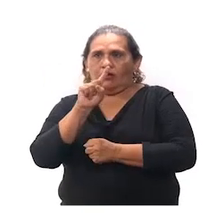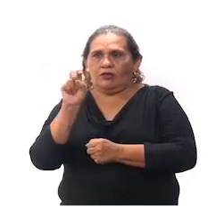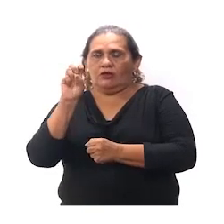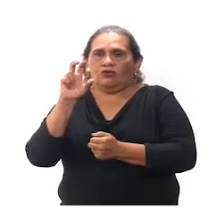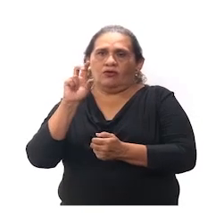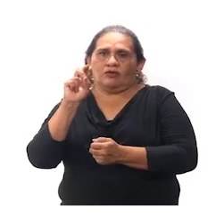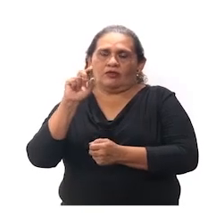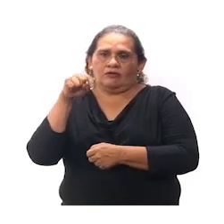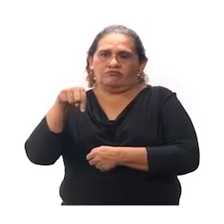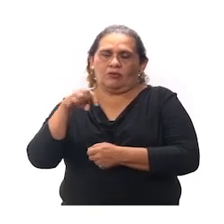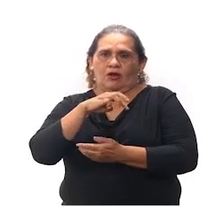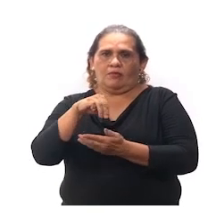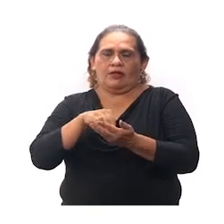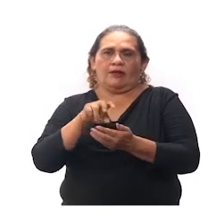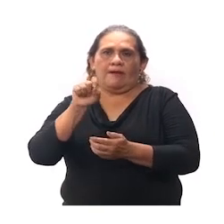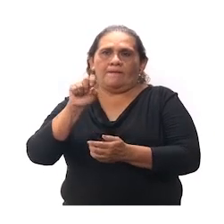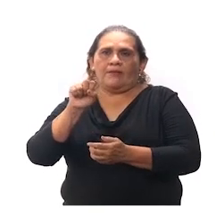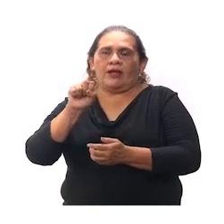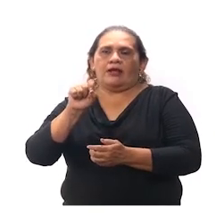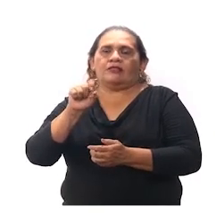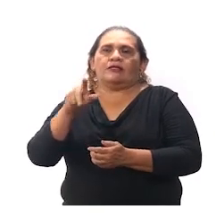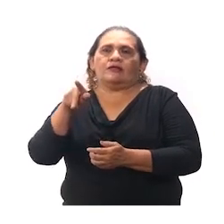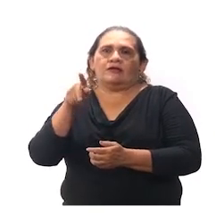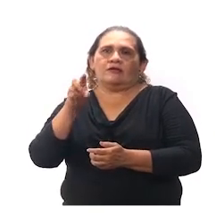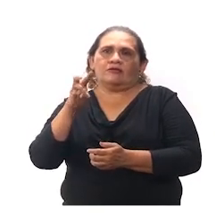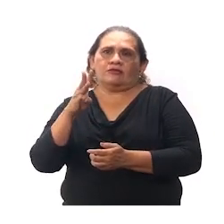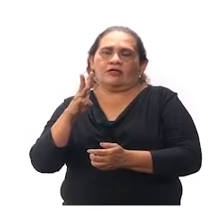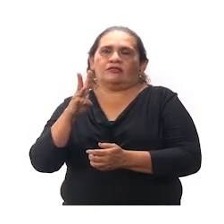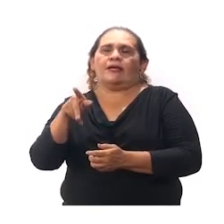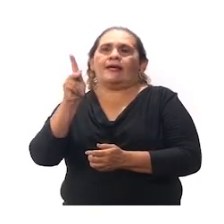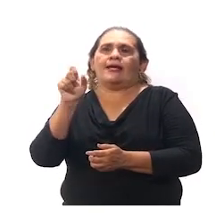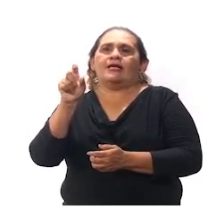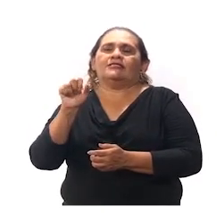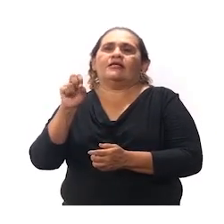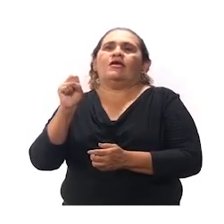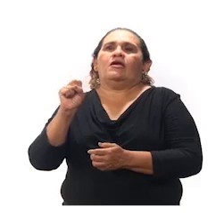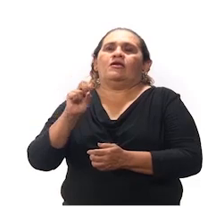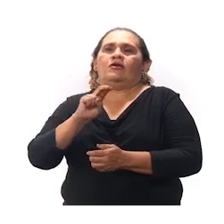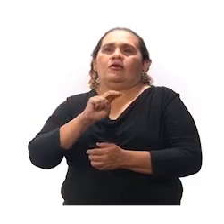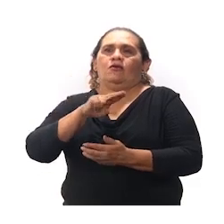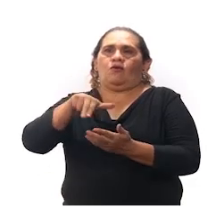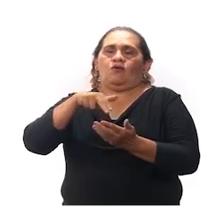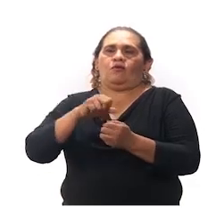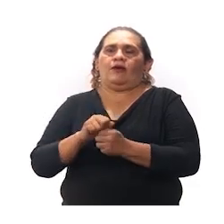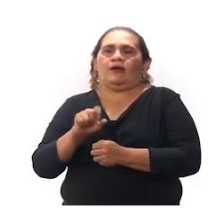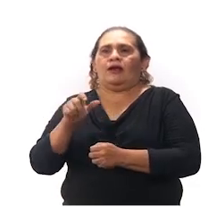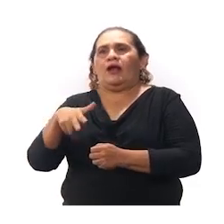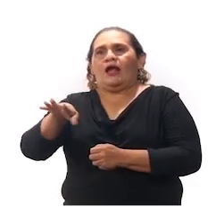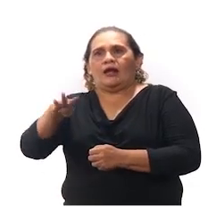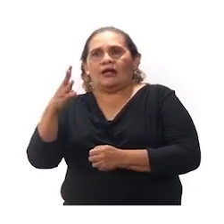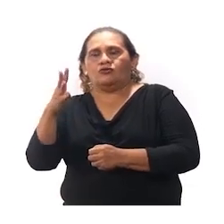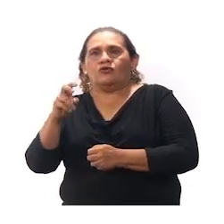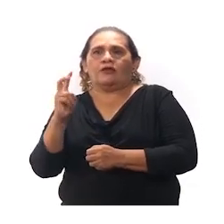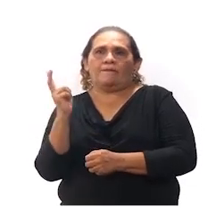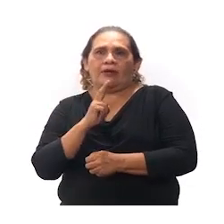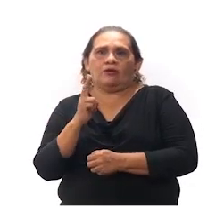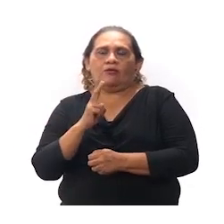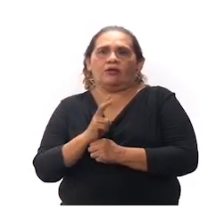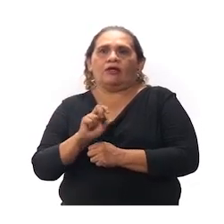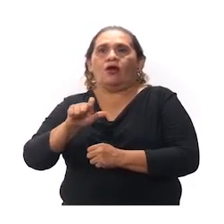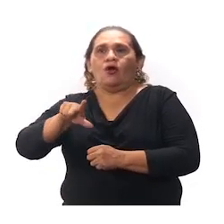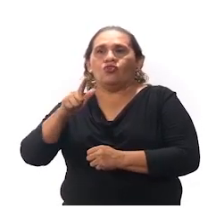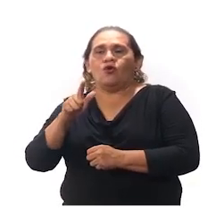en Mérida, 23 en Canacín y en Humán, 21 en Tizimín, 14 en Valladolid, 12 en